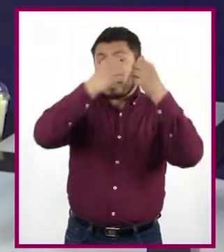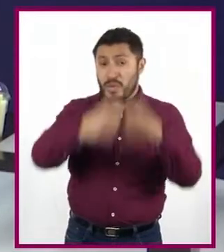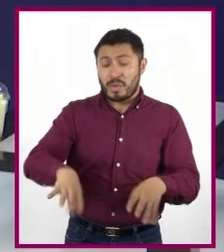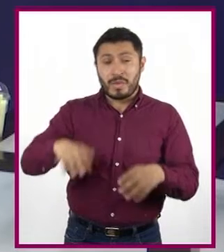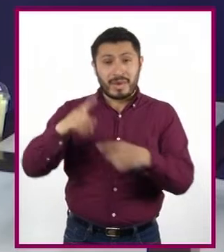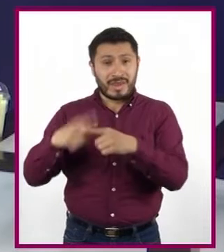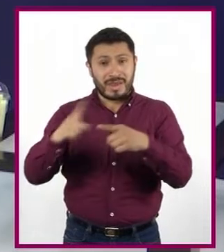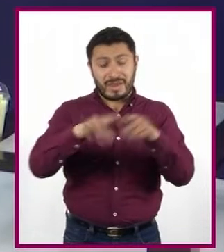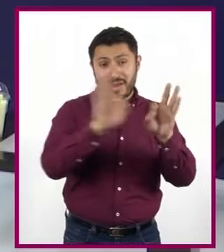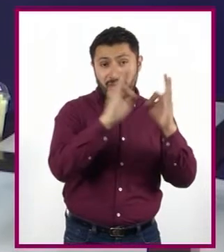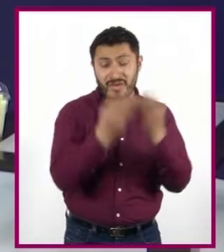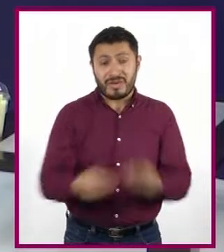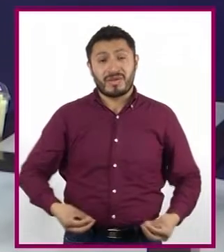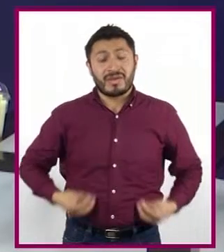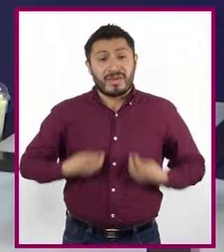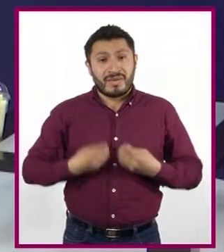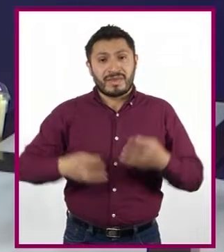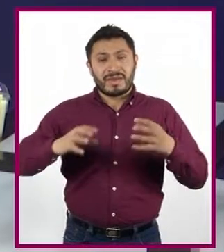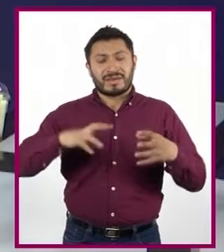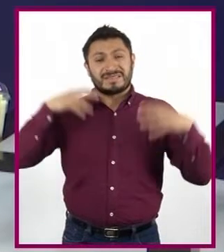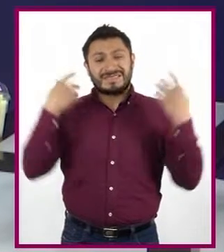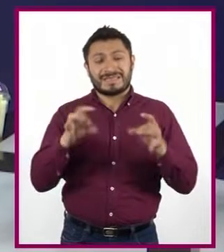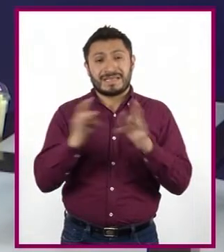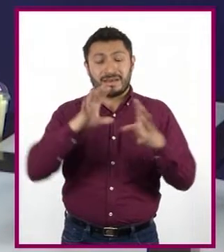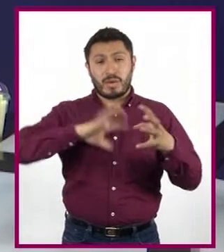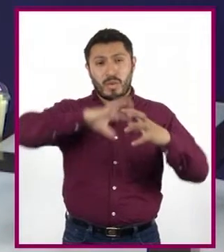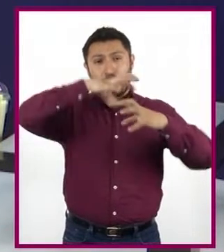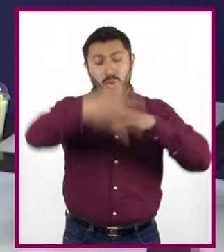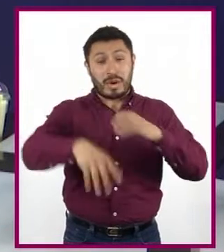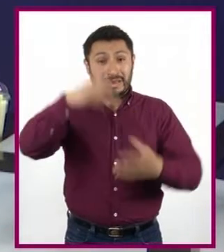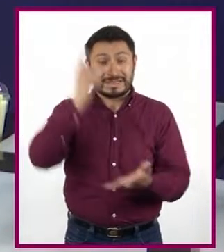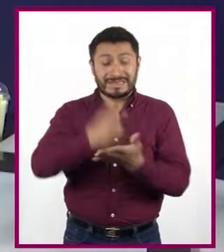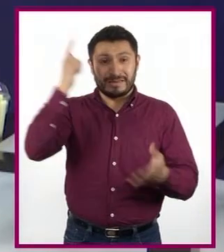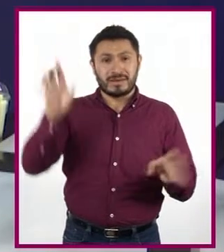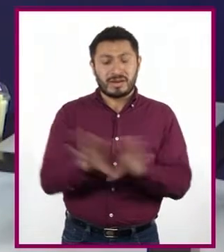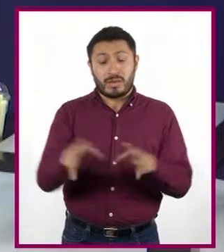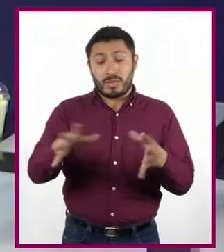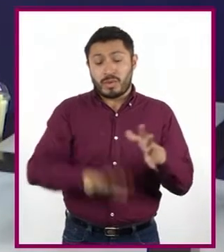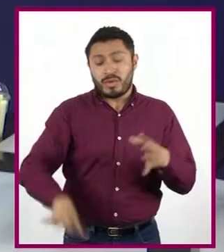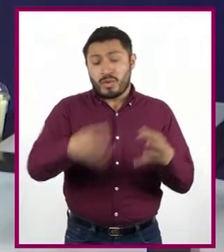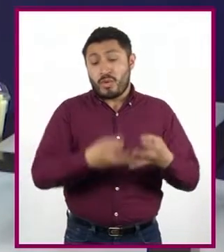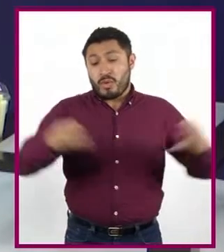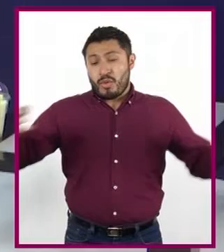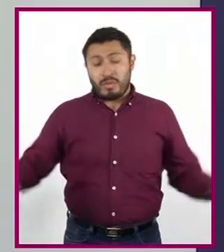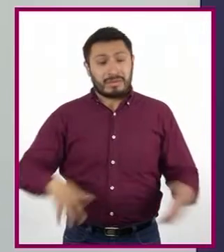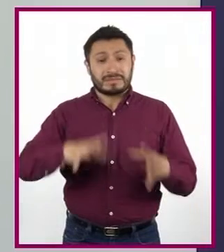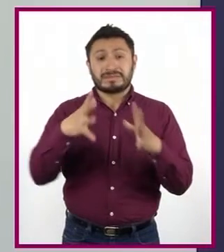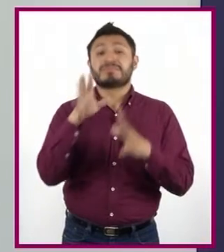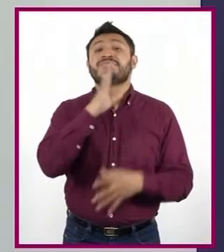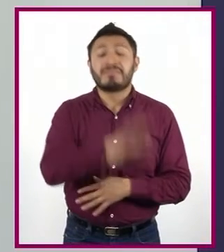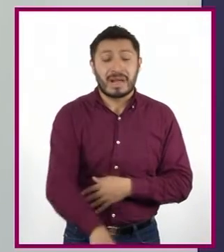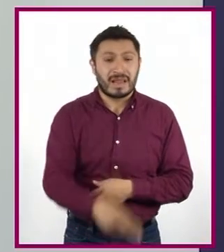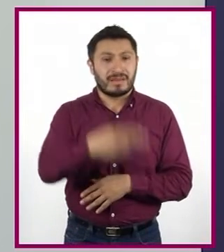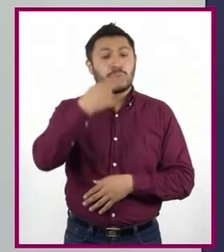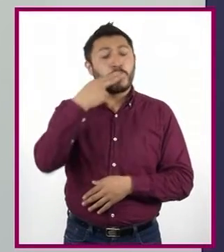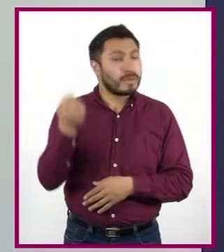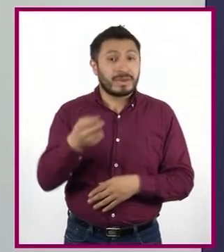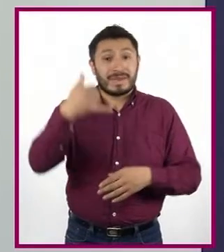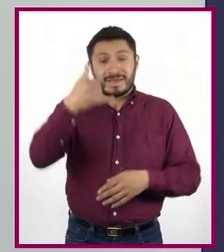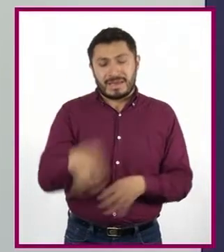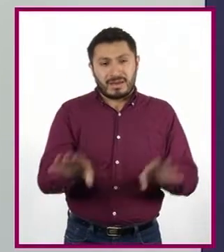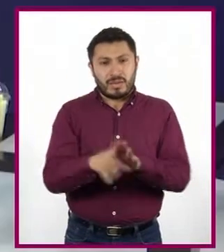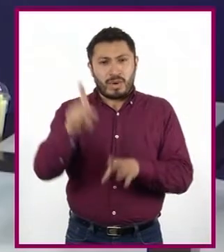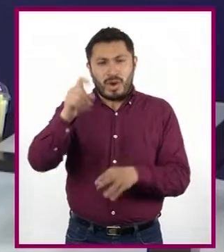biodiversidad, condiciones meteorológicas extremas, degradación extensiva del suelo y uso de una gran cantidad de agua para